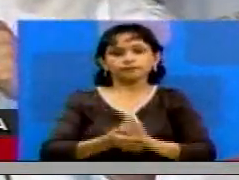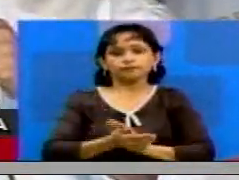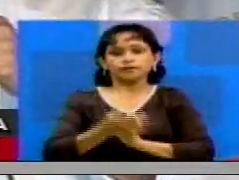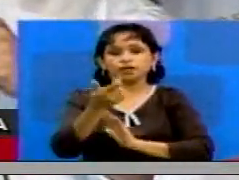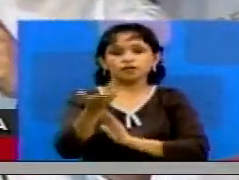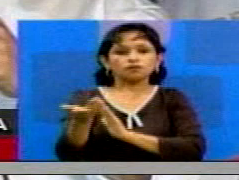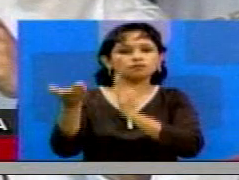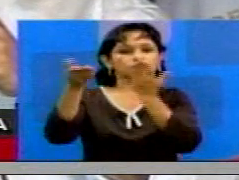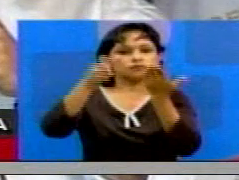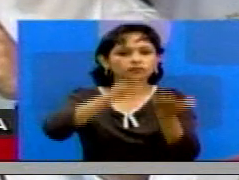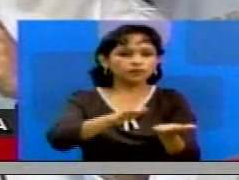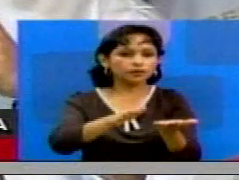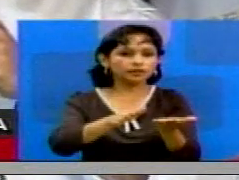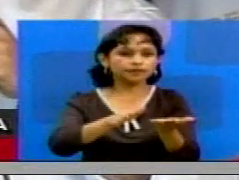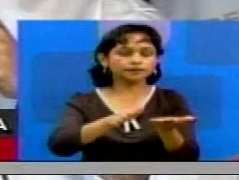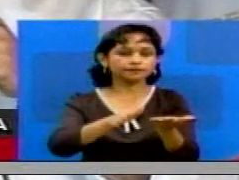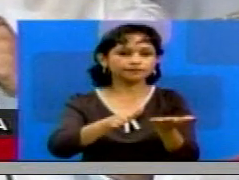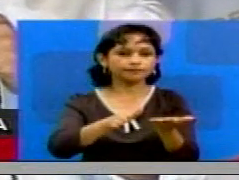fallecen